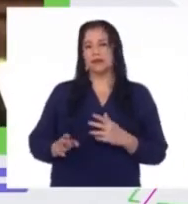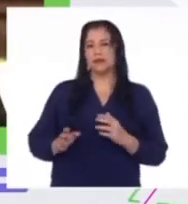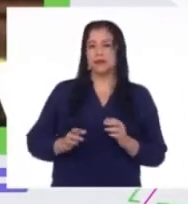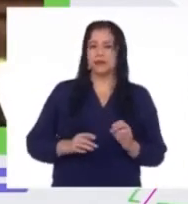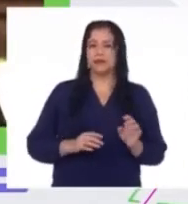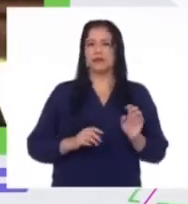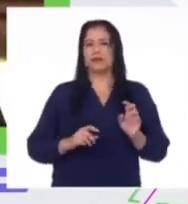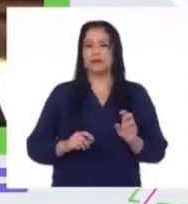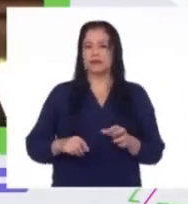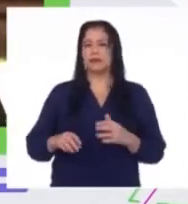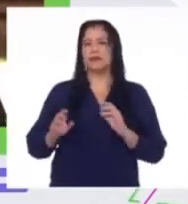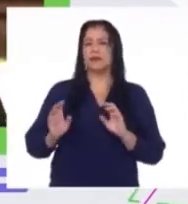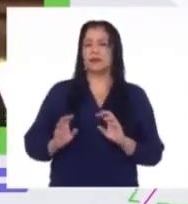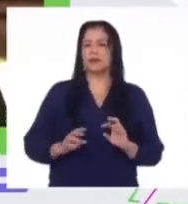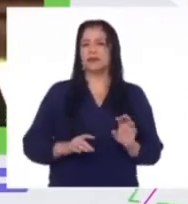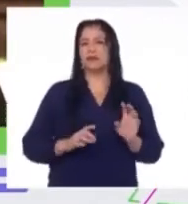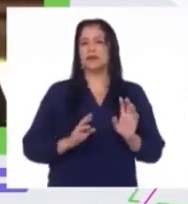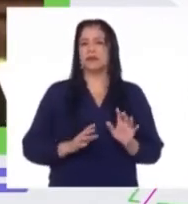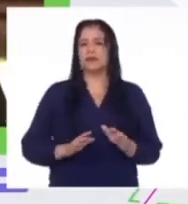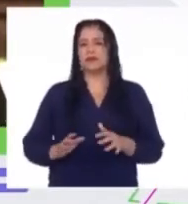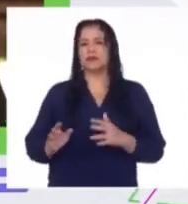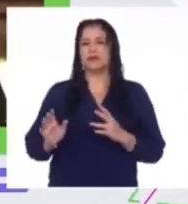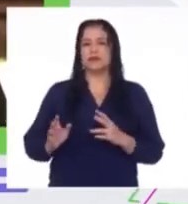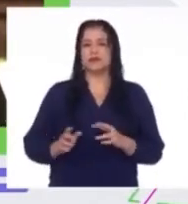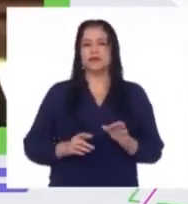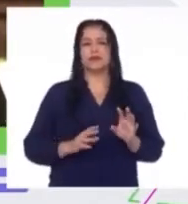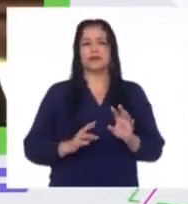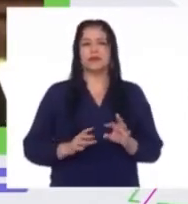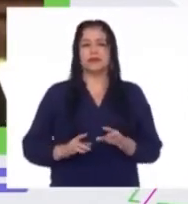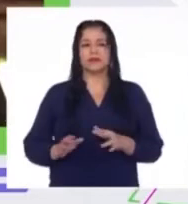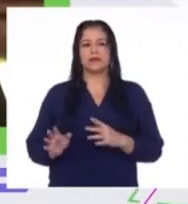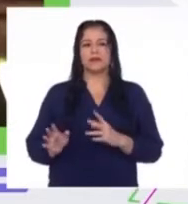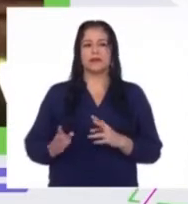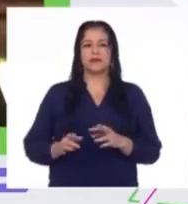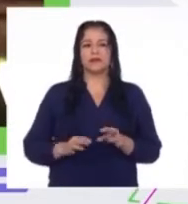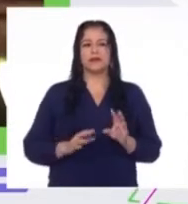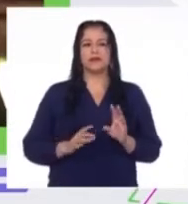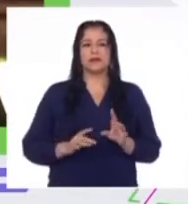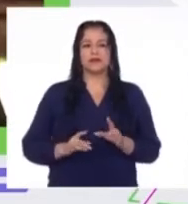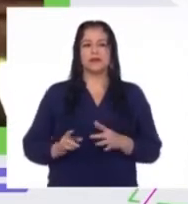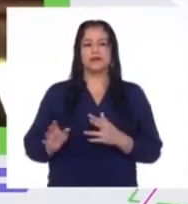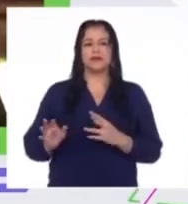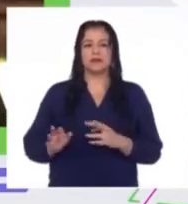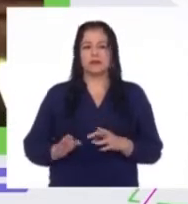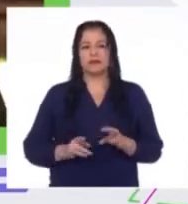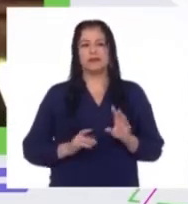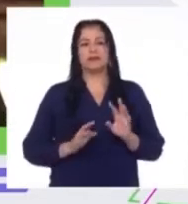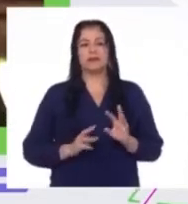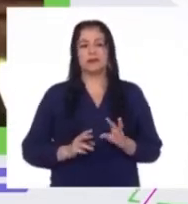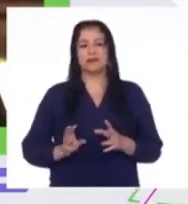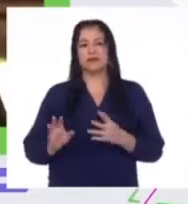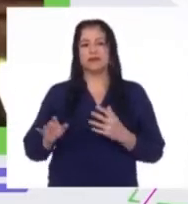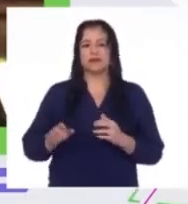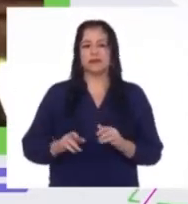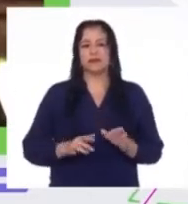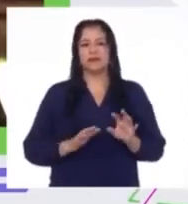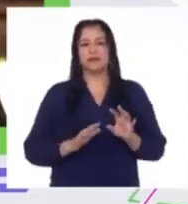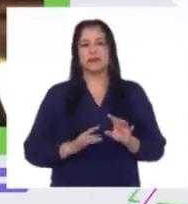pachayaya kispichiway millaykuna manta ña